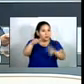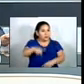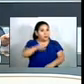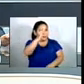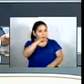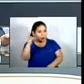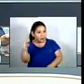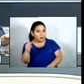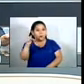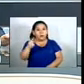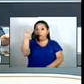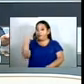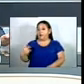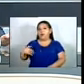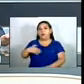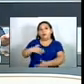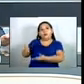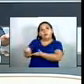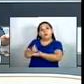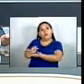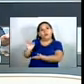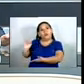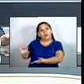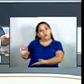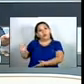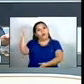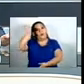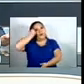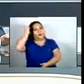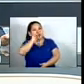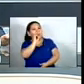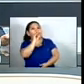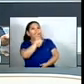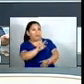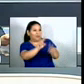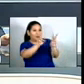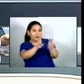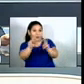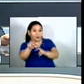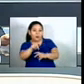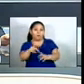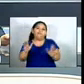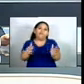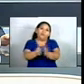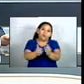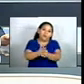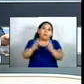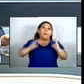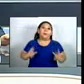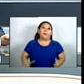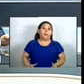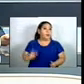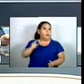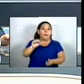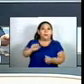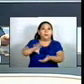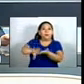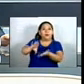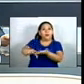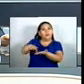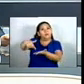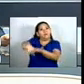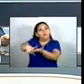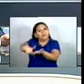El ministro de Hacienda, Alejandro Zelaya, reaccionó a las controversias que el gobierno enfrenta ante el impago del FODES y la intención de los